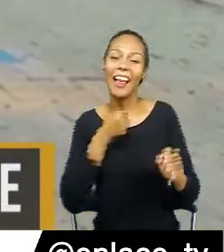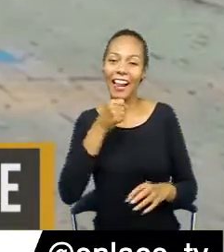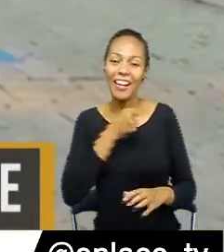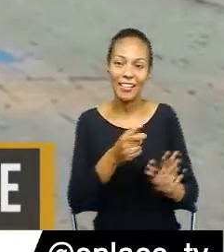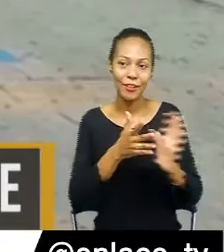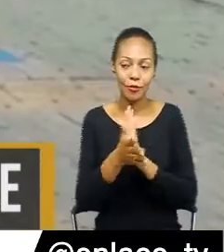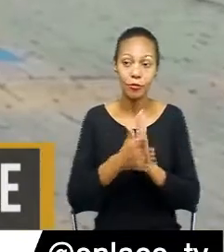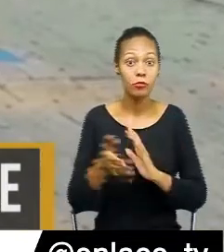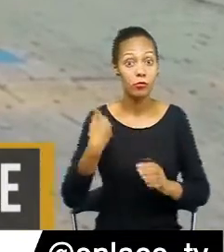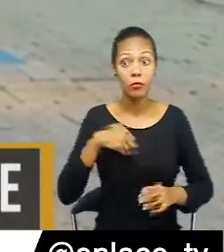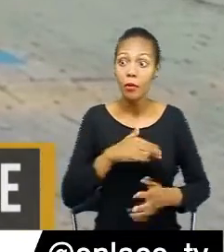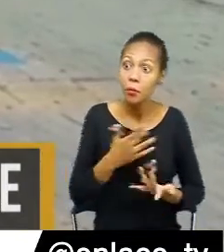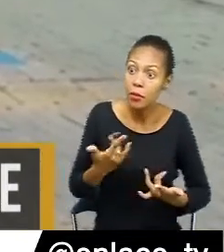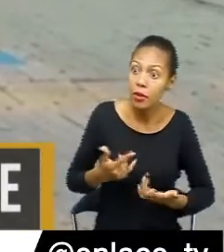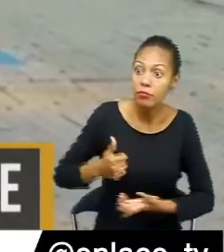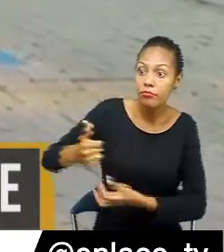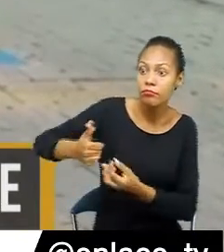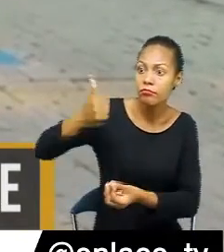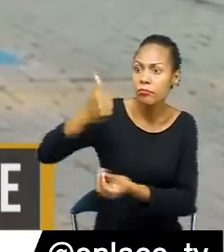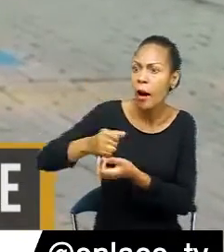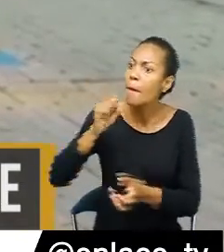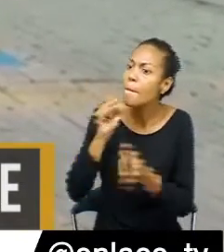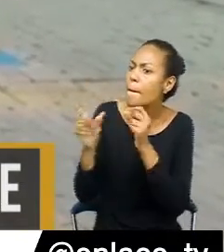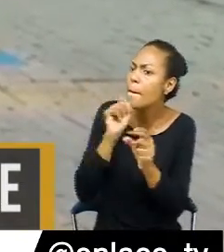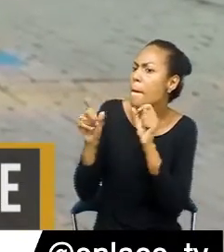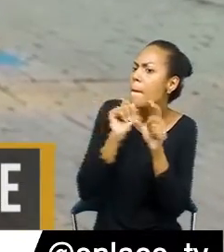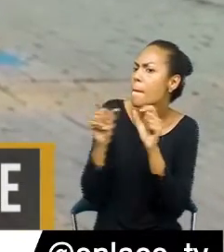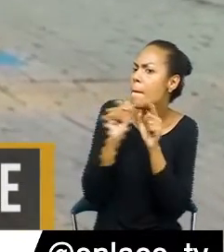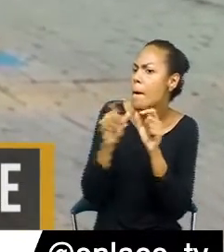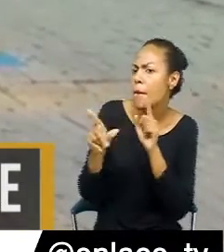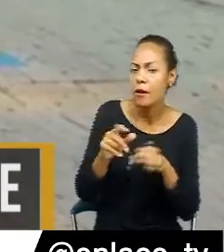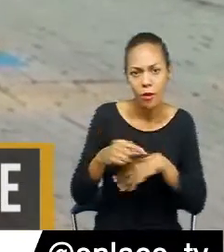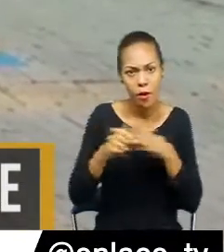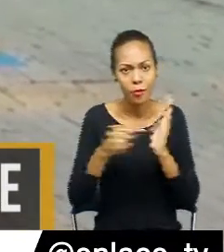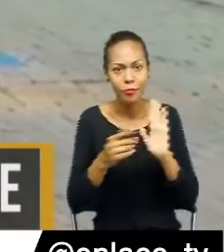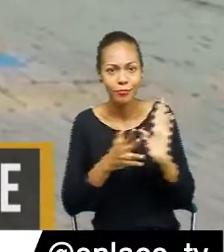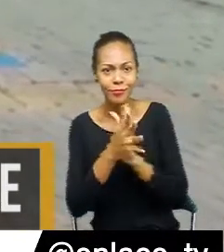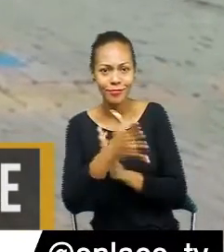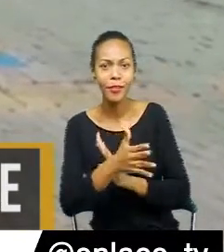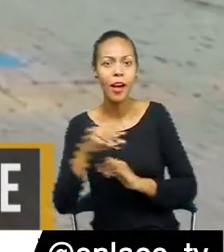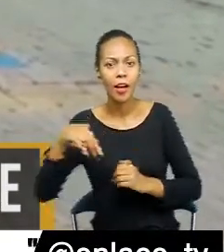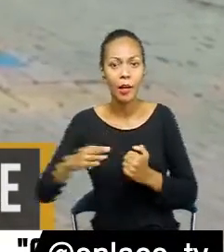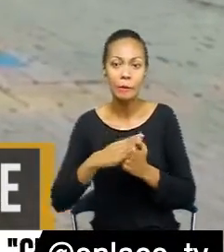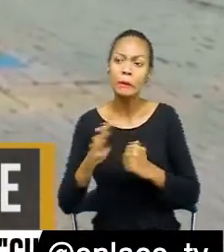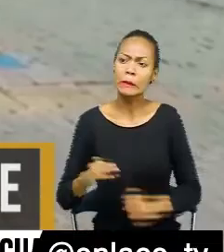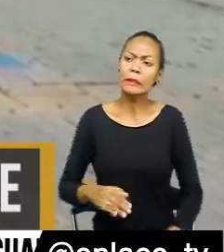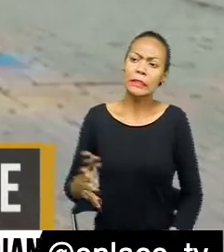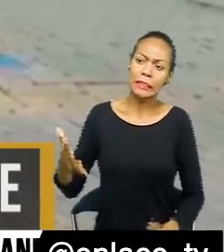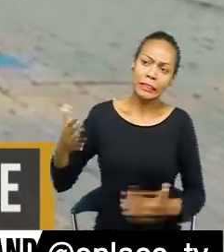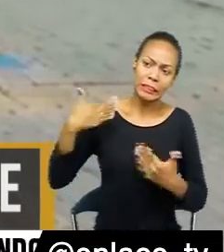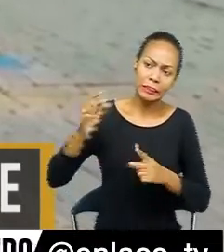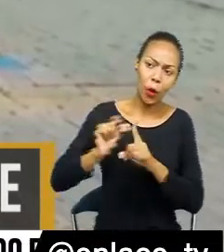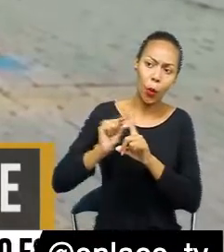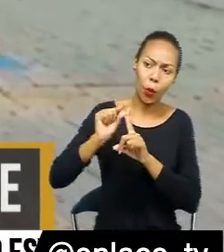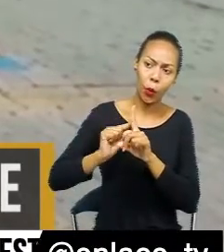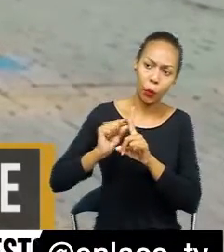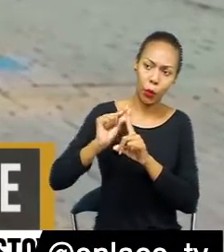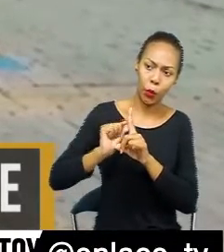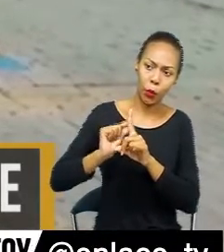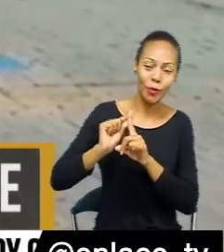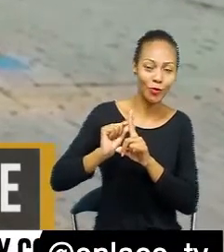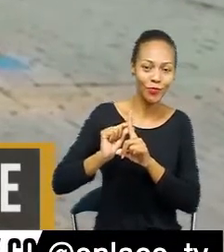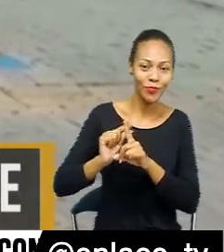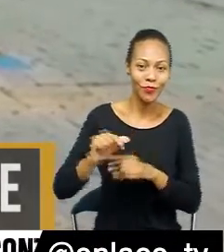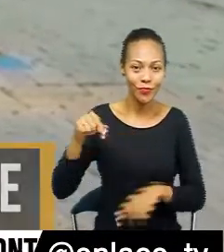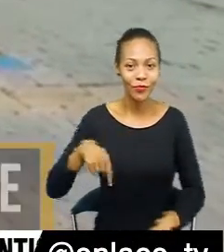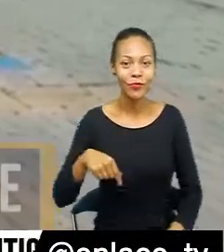Pekerman para a las 6 de la tarde llevarle todas las incidencias. Desde Barranquilla, con una temperatura alta a esta hora del mediodía, Luis Alfonso Molina